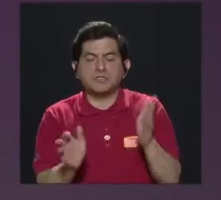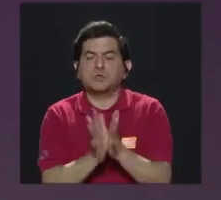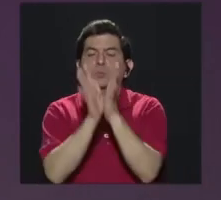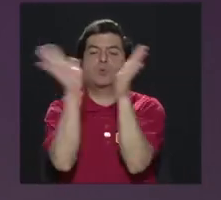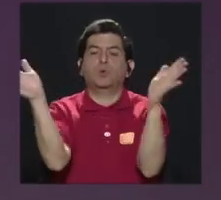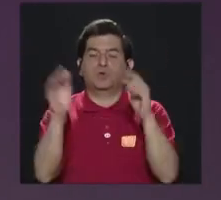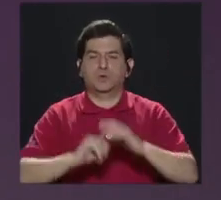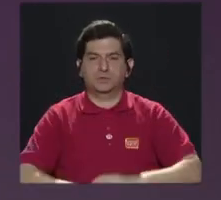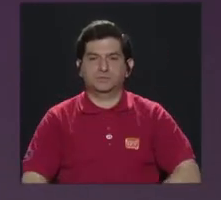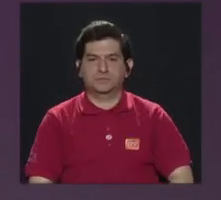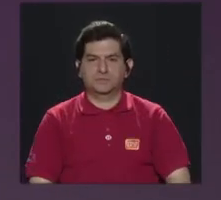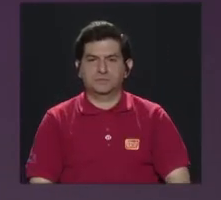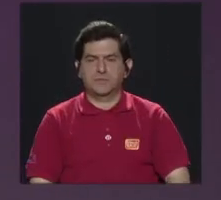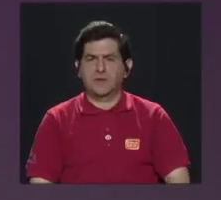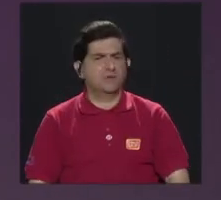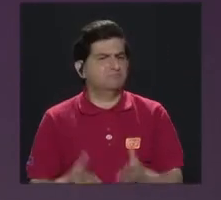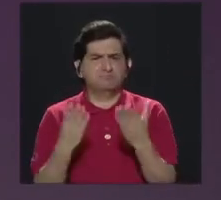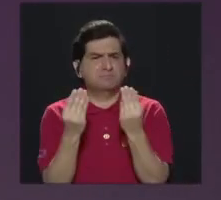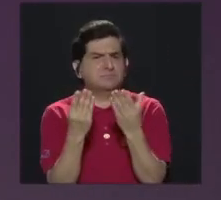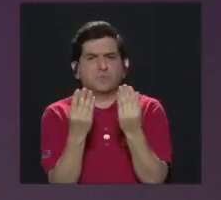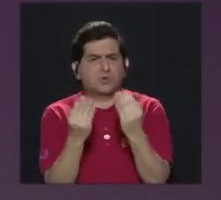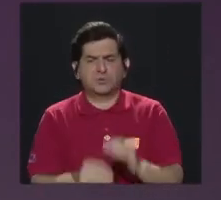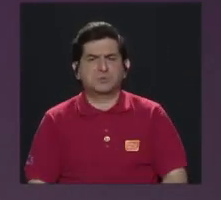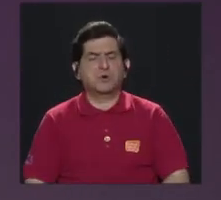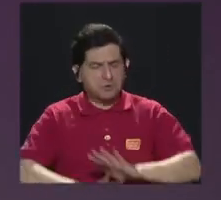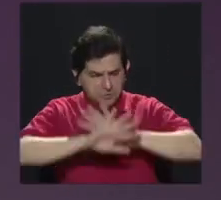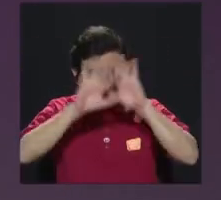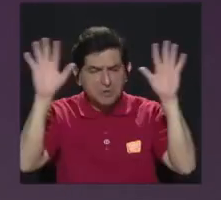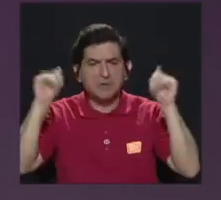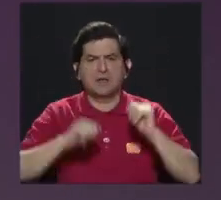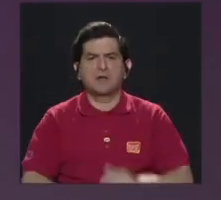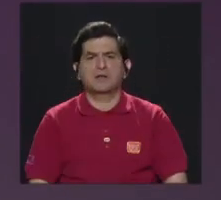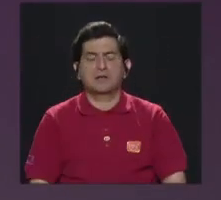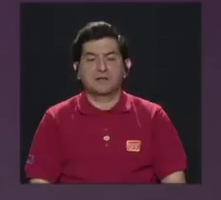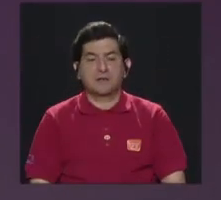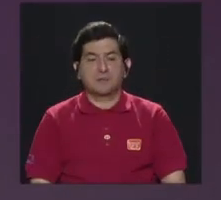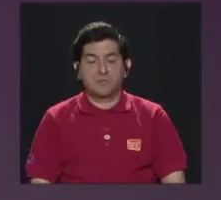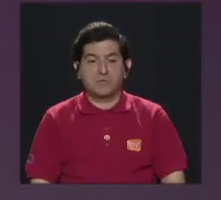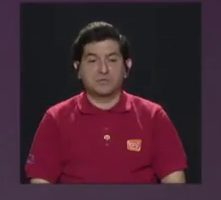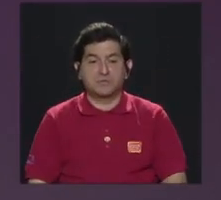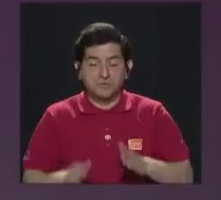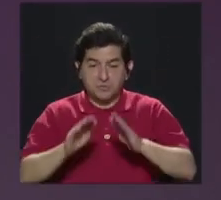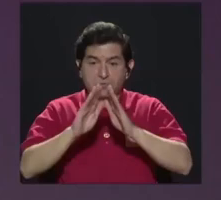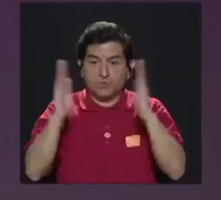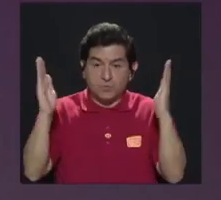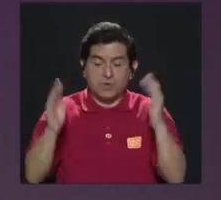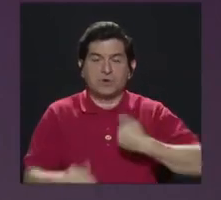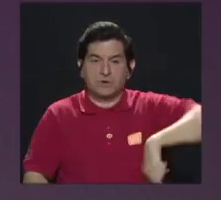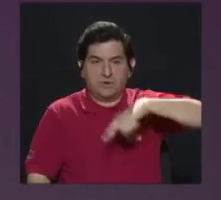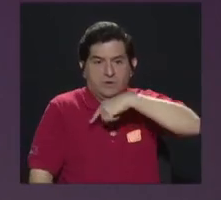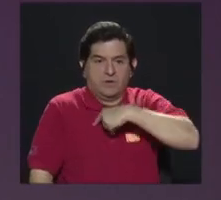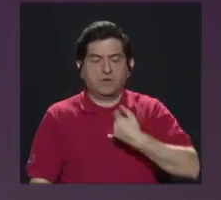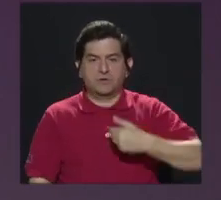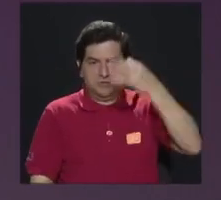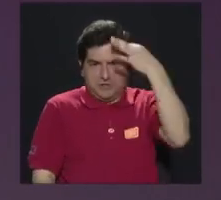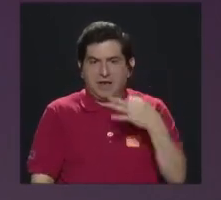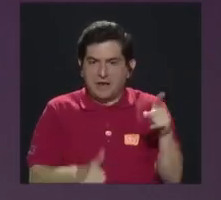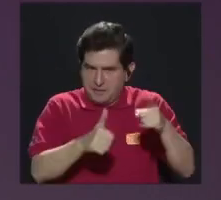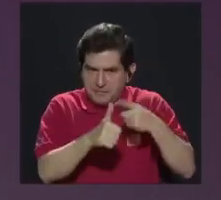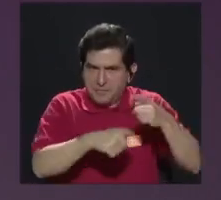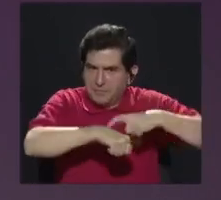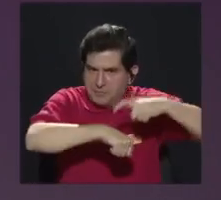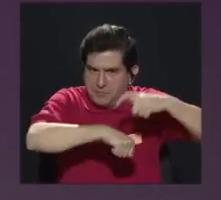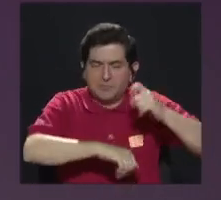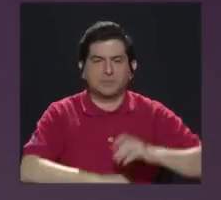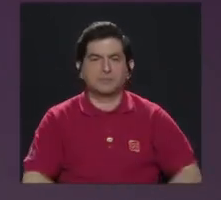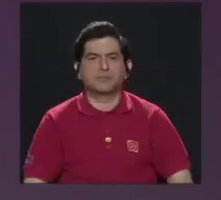público y sin miedo. Claramente fue más grande de lo que nosotras pensamos, porque por